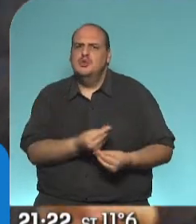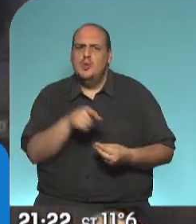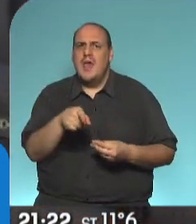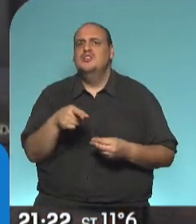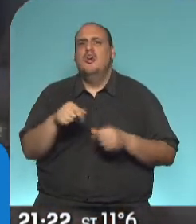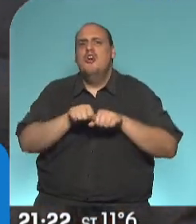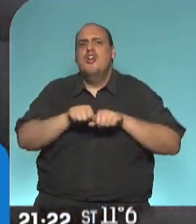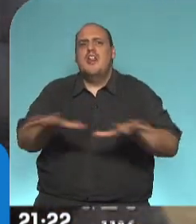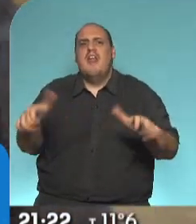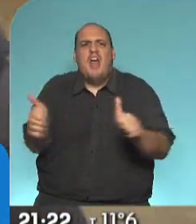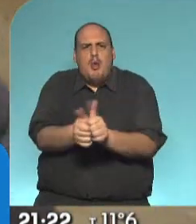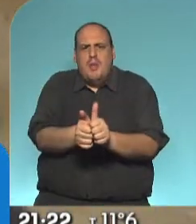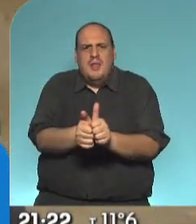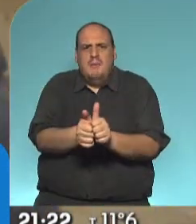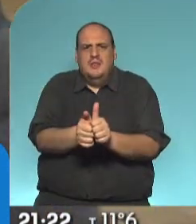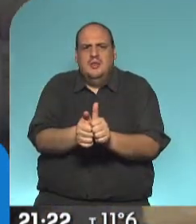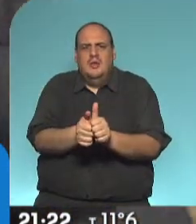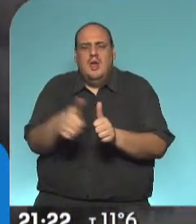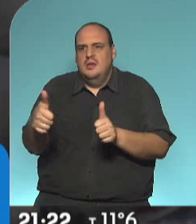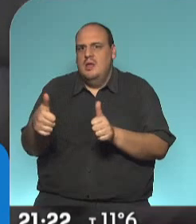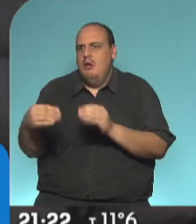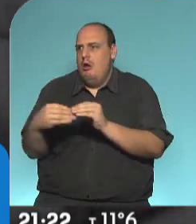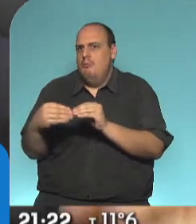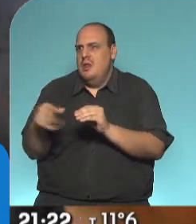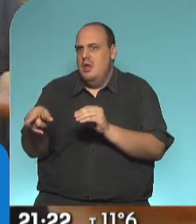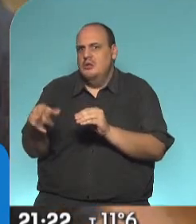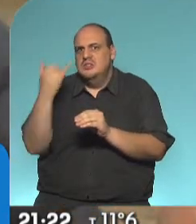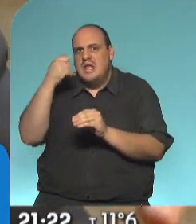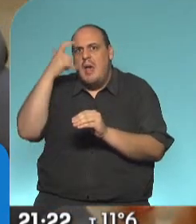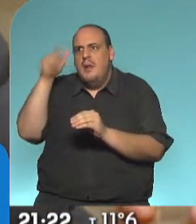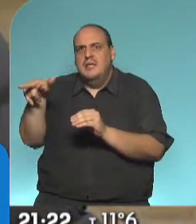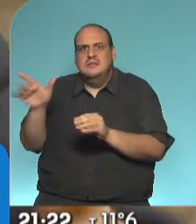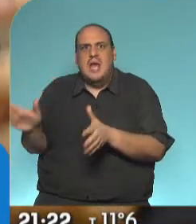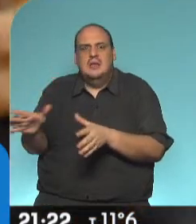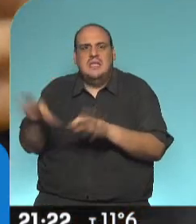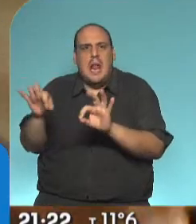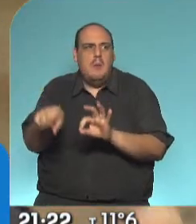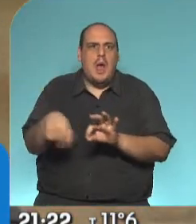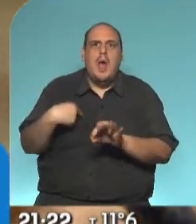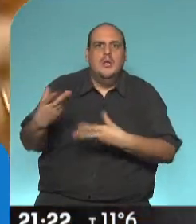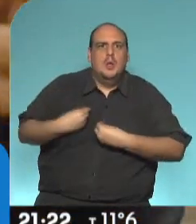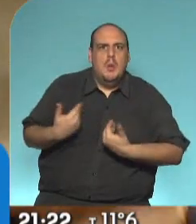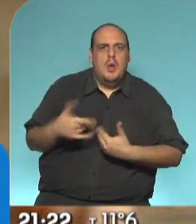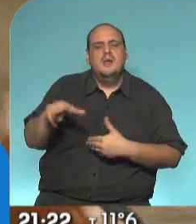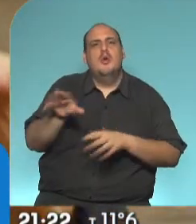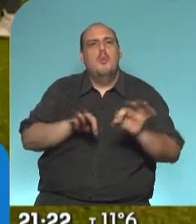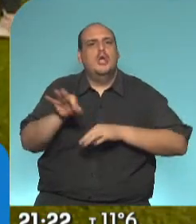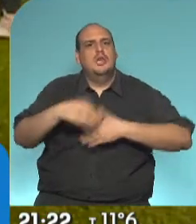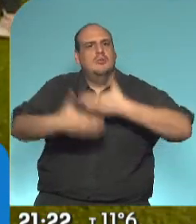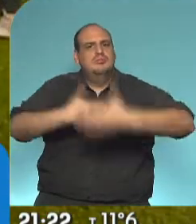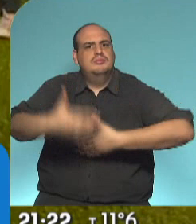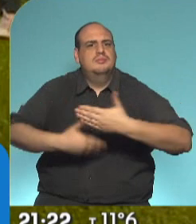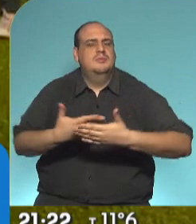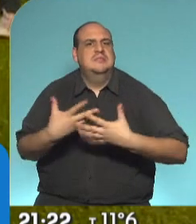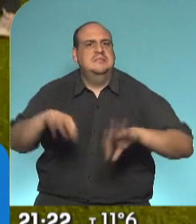que es el primer punto clave, es el par que está al lado dando una mano. Segundo, es una base de ingreso para construir un proyecto de salida, una